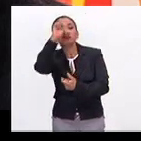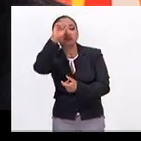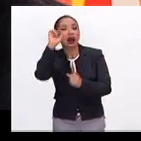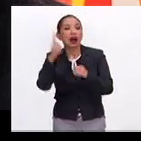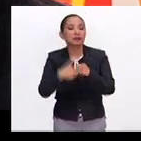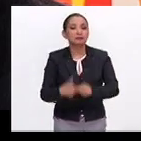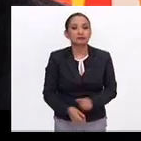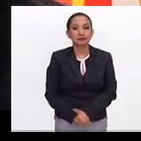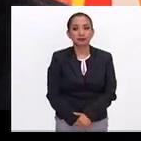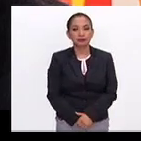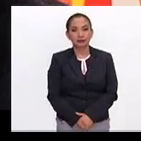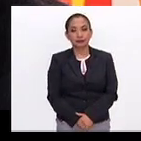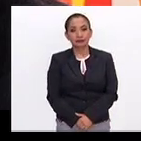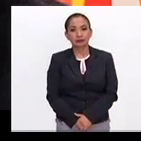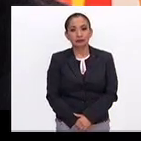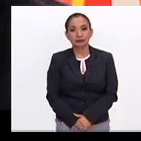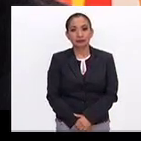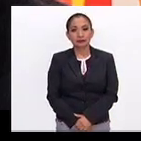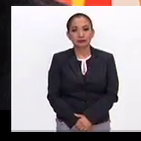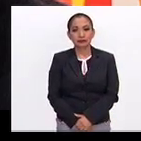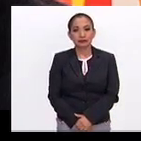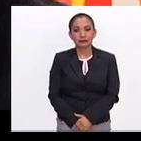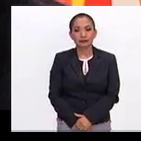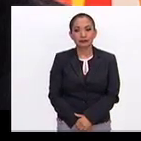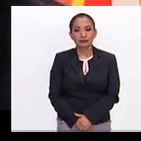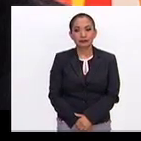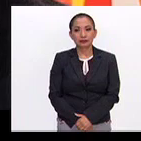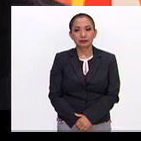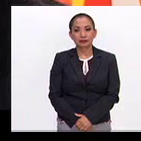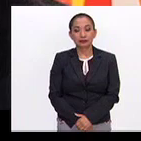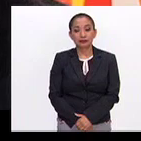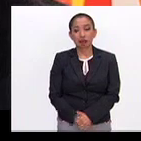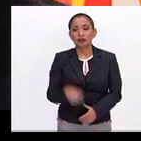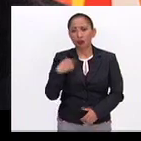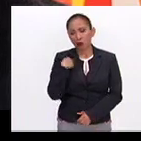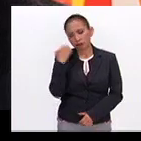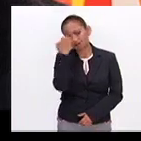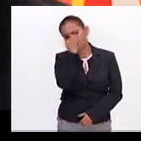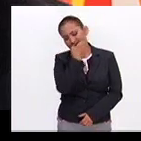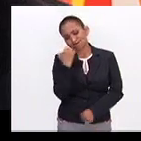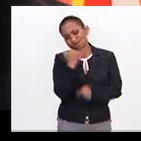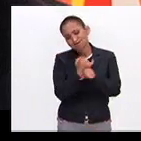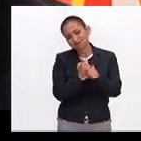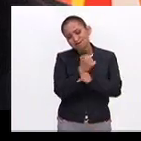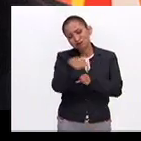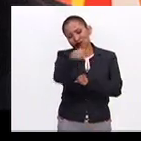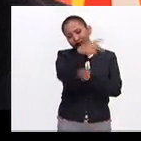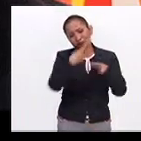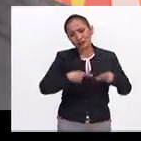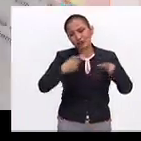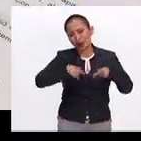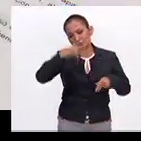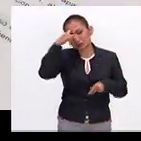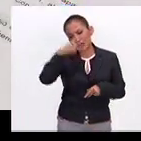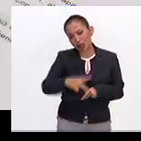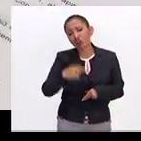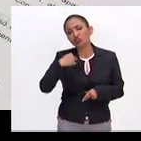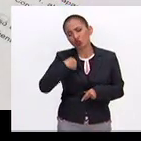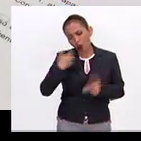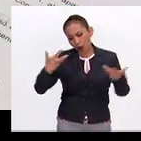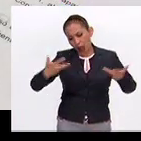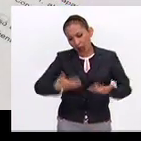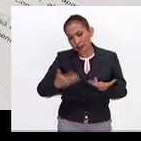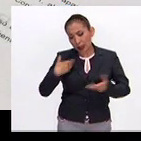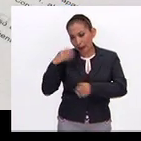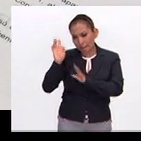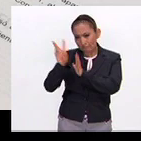He estudiado las condiciones de los mexicanos, ya que estoy realizando una película sobre la vida en México. La película